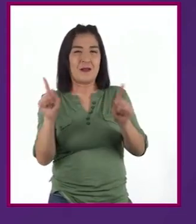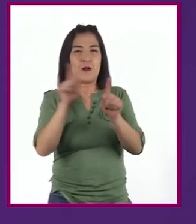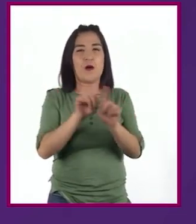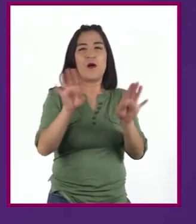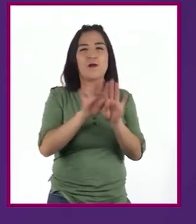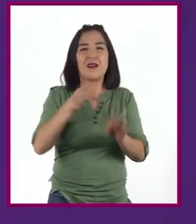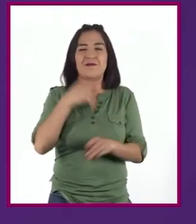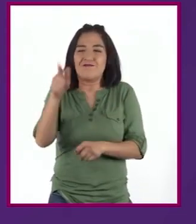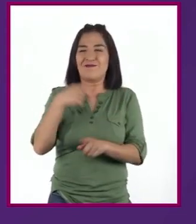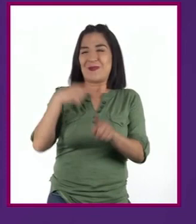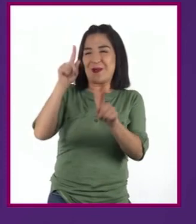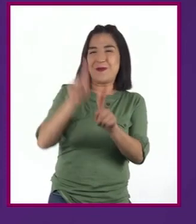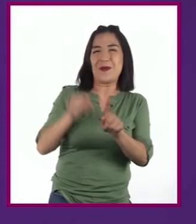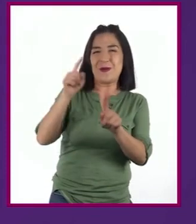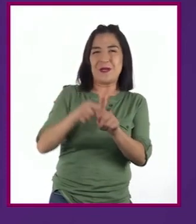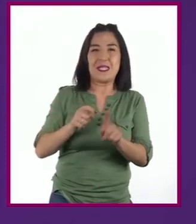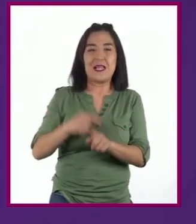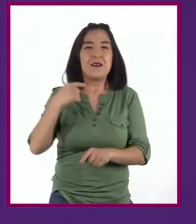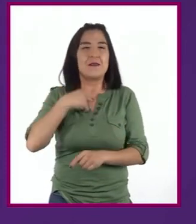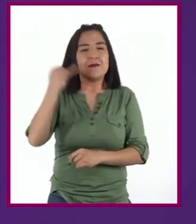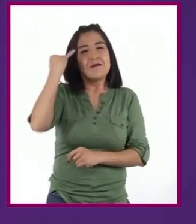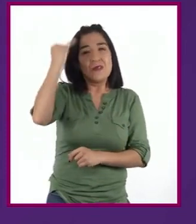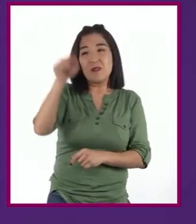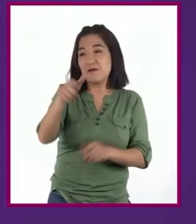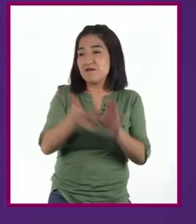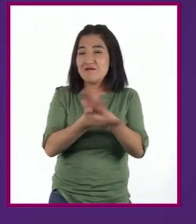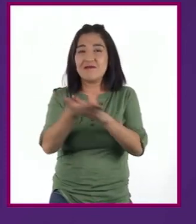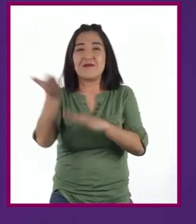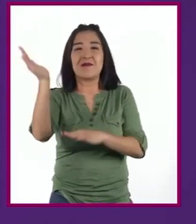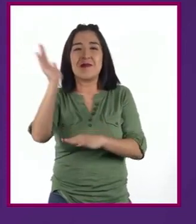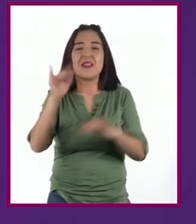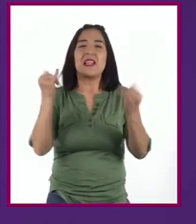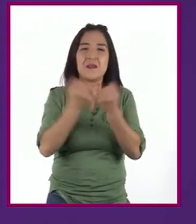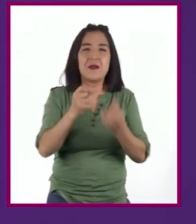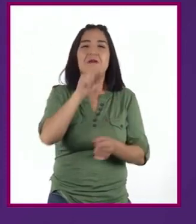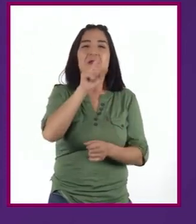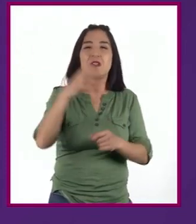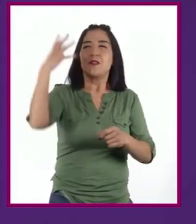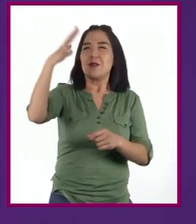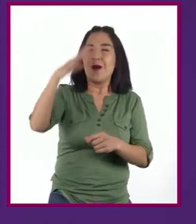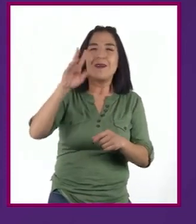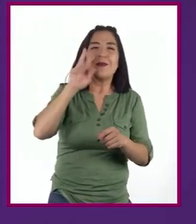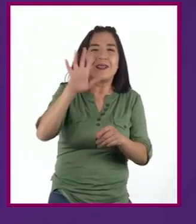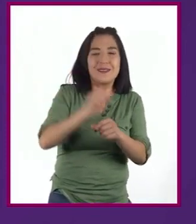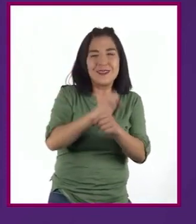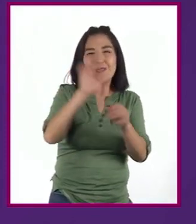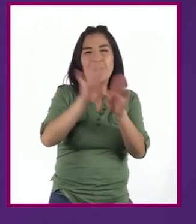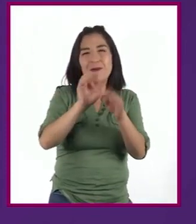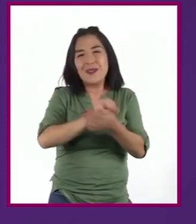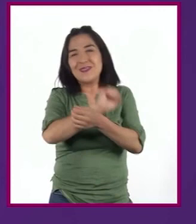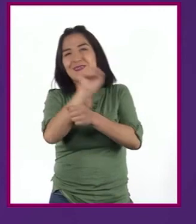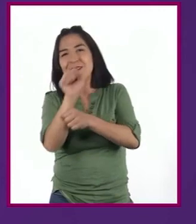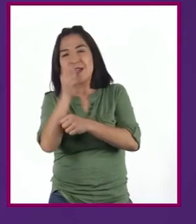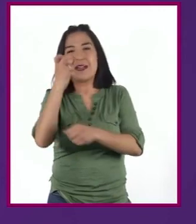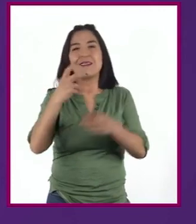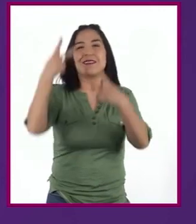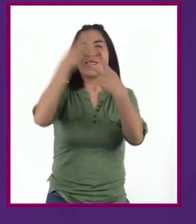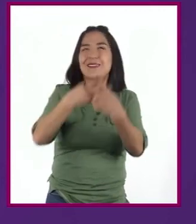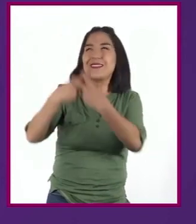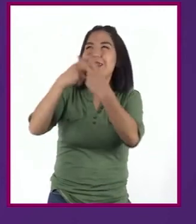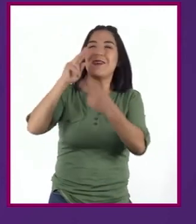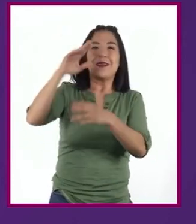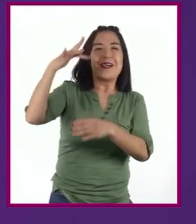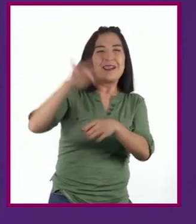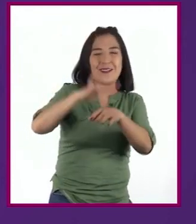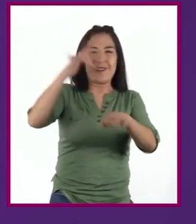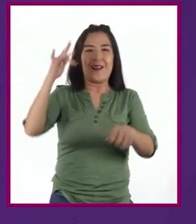haciéndome mofa. Si imagino que te has ido, en el mismo sol te asomas, y eres la estrella que brilla, y eres